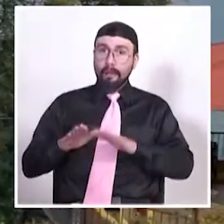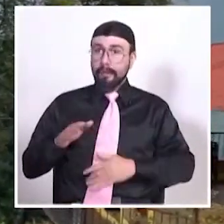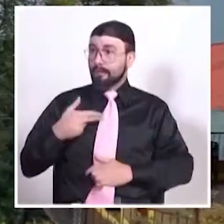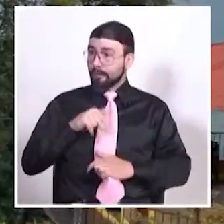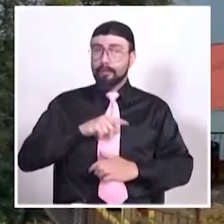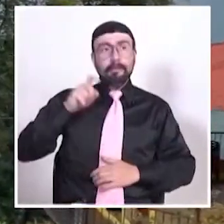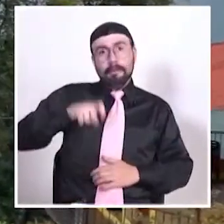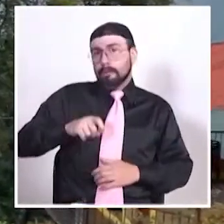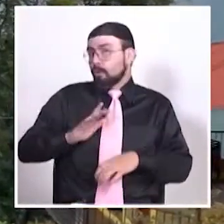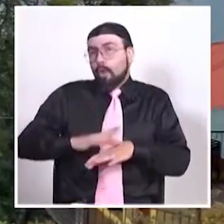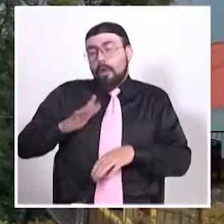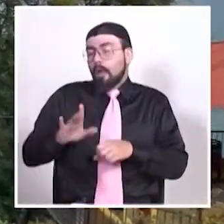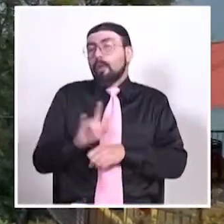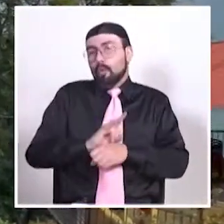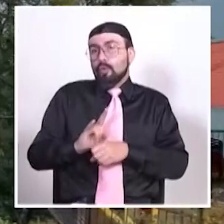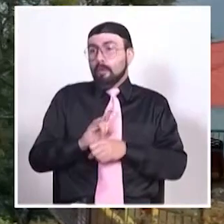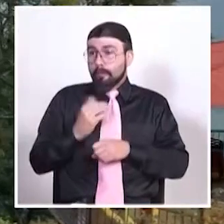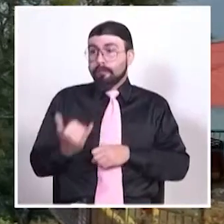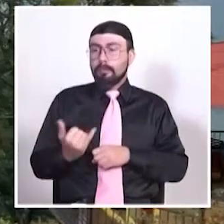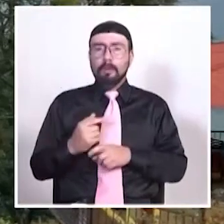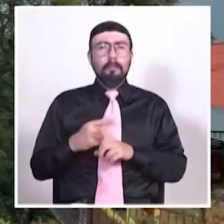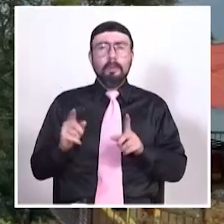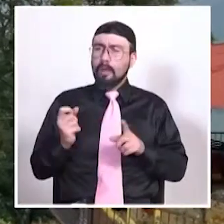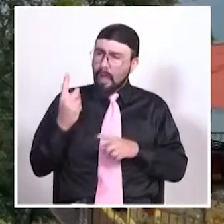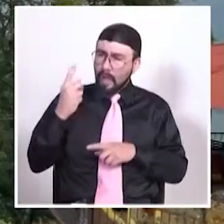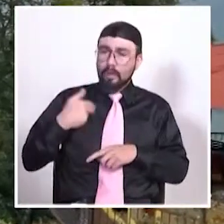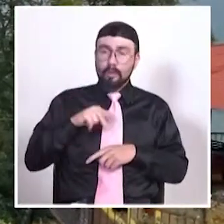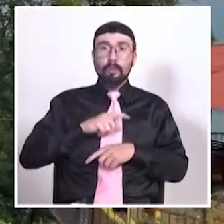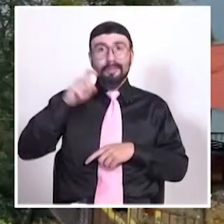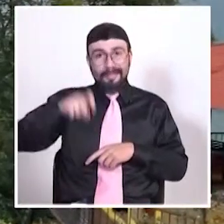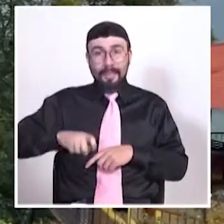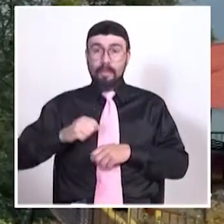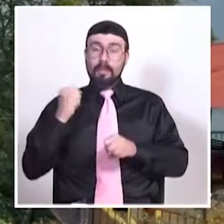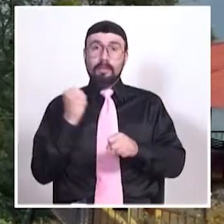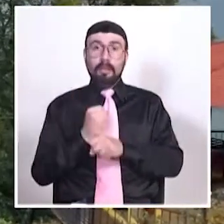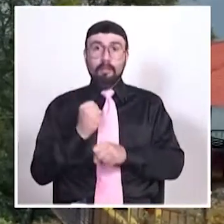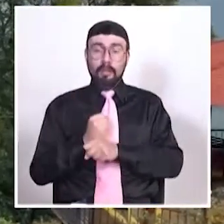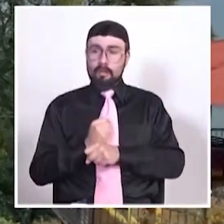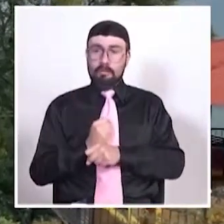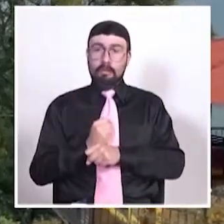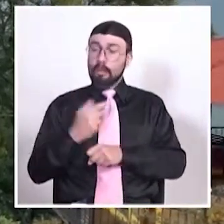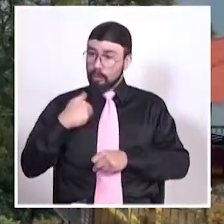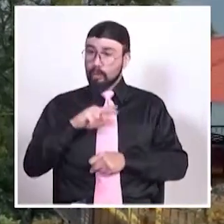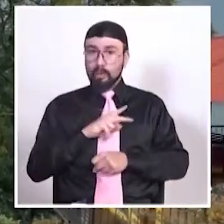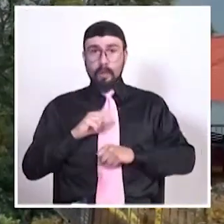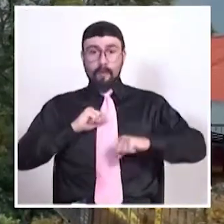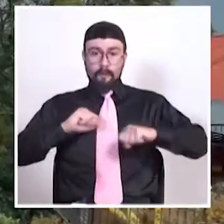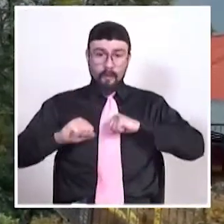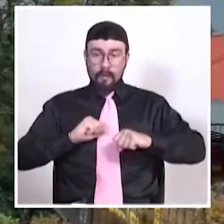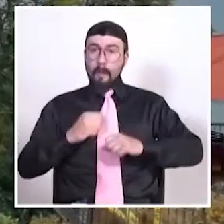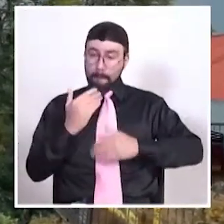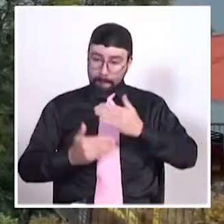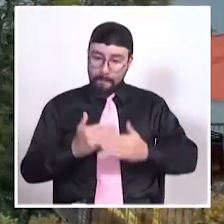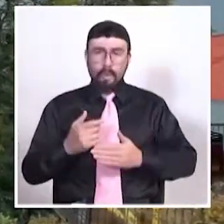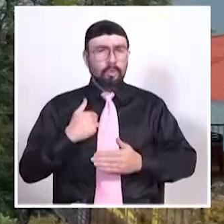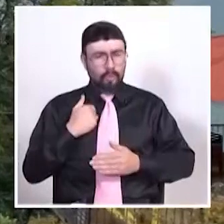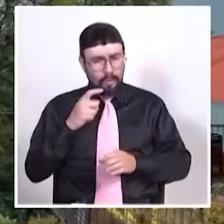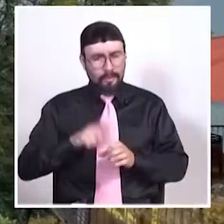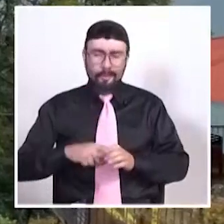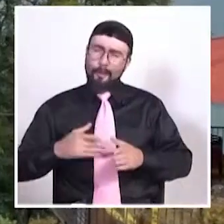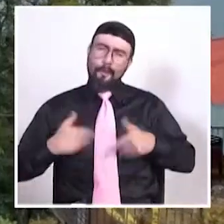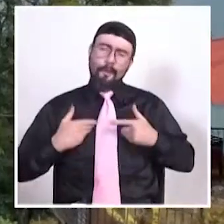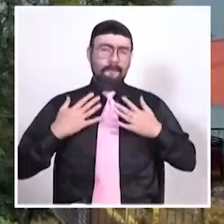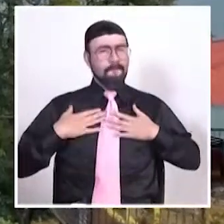que utilizarlos, pero si en algo tenemos que trabajar dentro de nuestra formación, y por eso hoy me siento halagado,